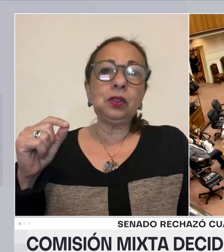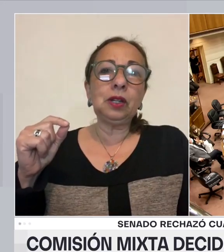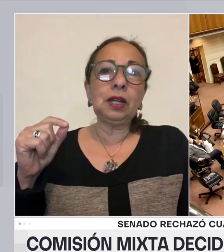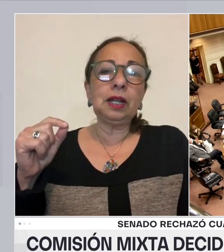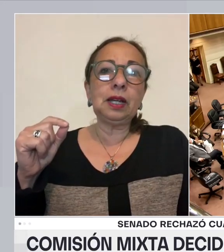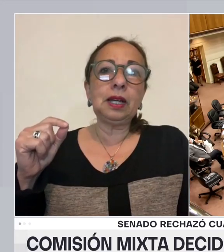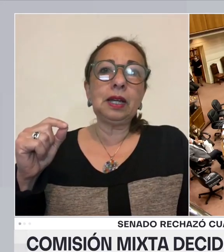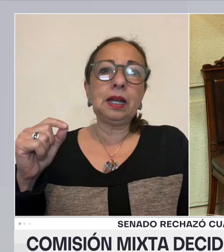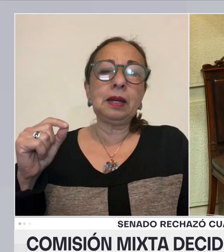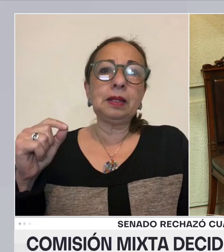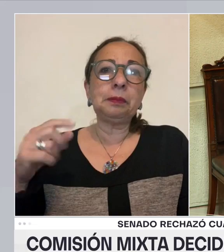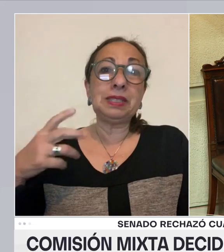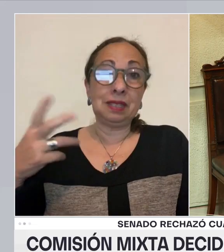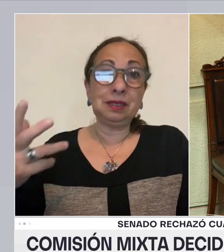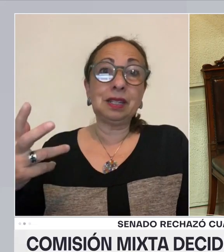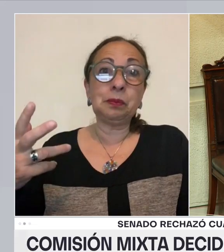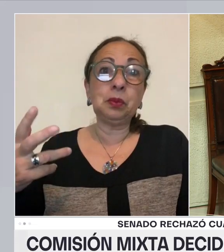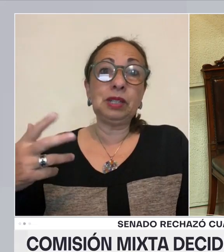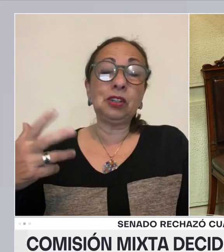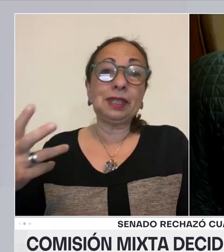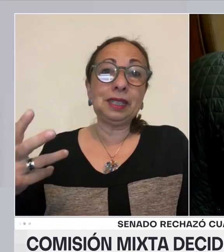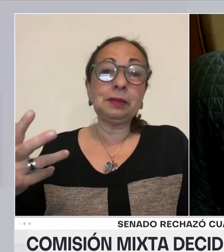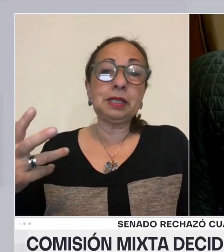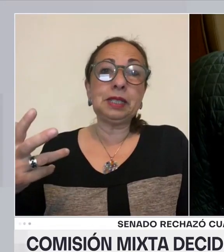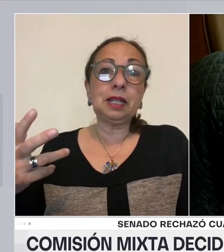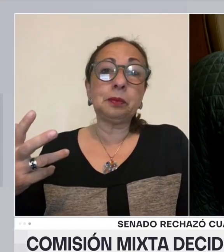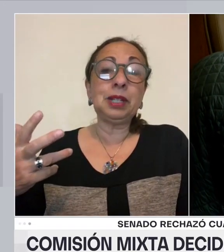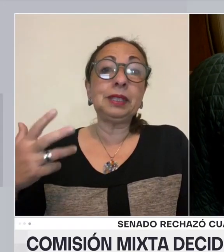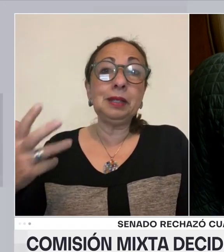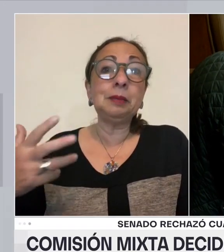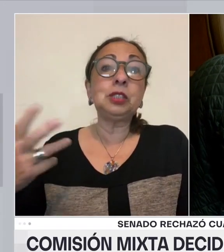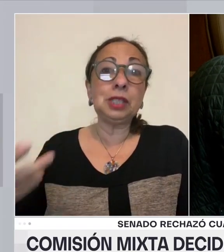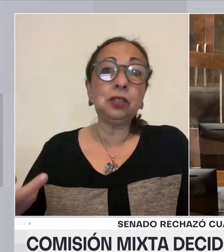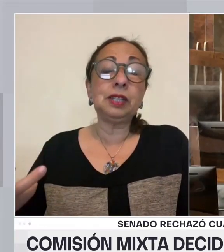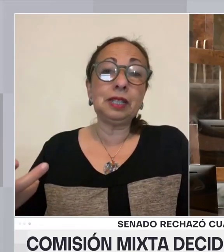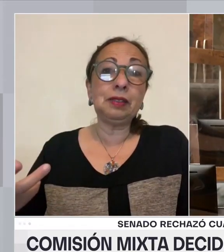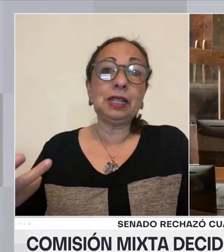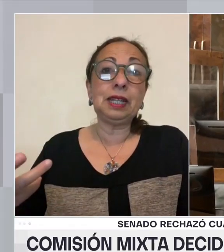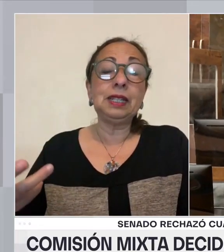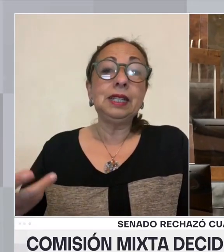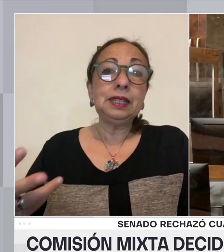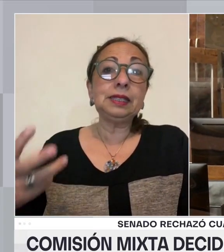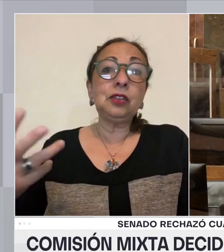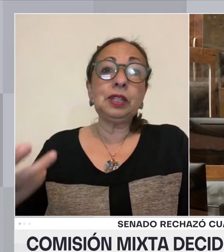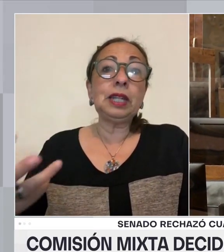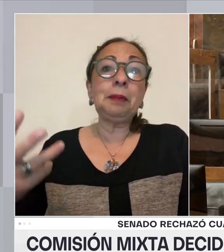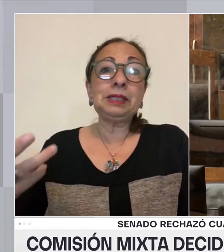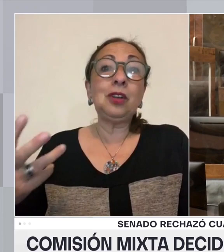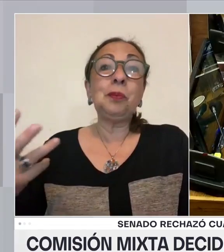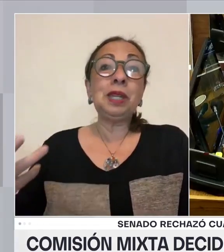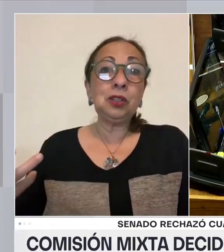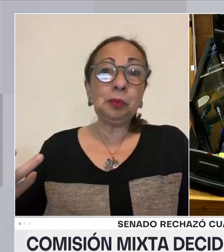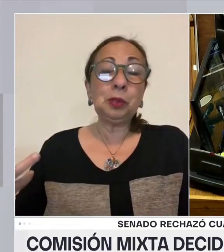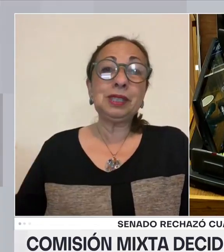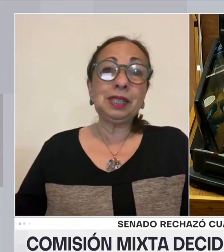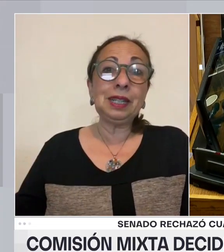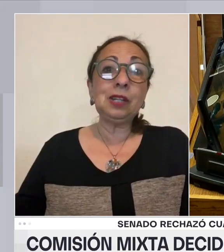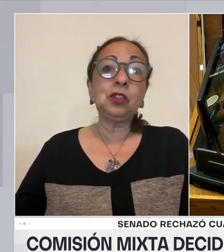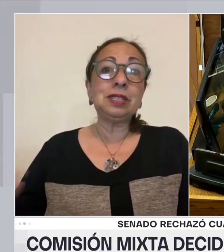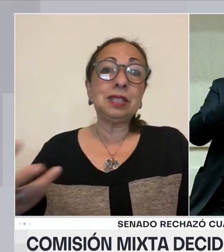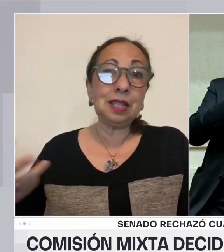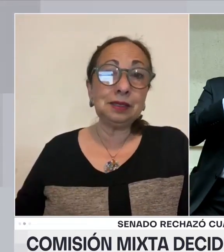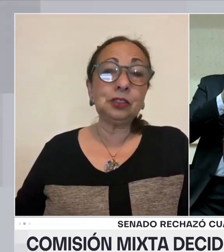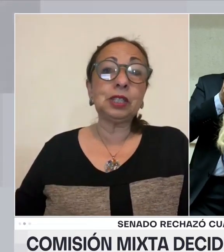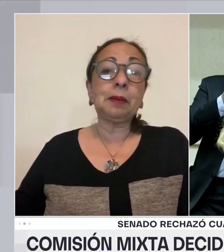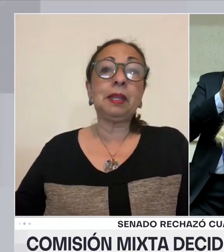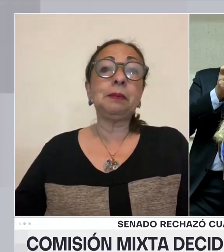un candidato a presidente de la república o candidata a presidente de la república tiene que demostrar gobernabilidad. Y esa gobernabilidad pasa lo menos por tener